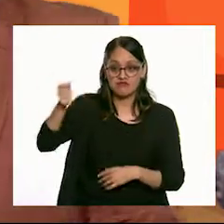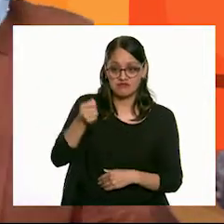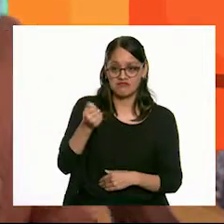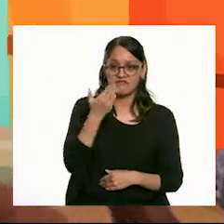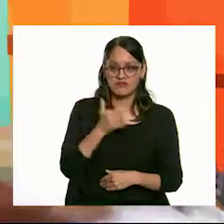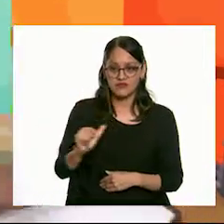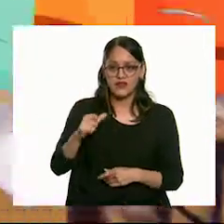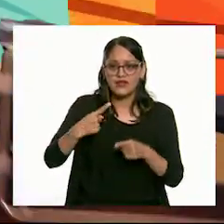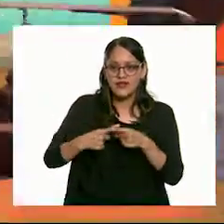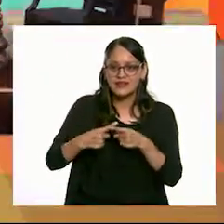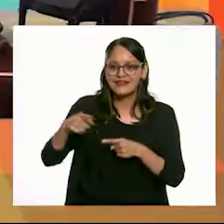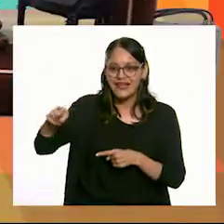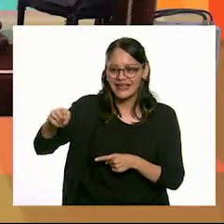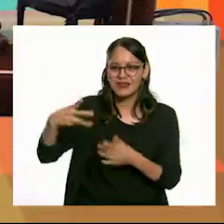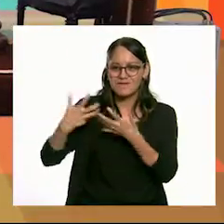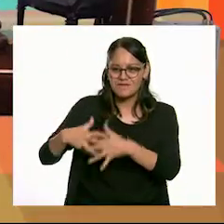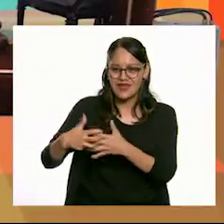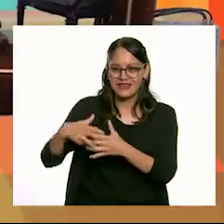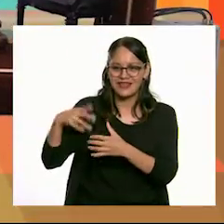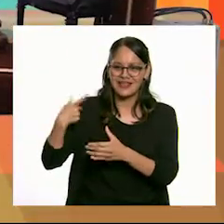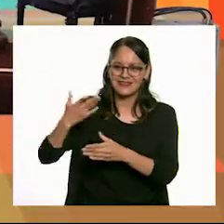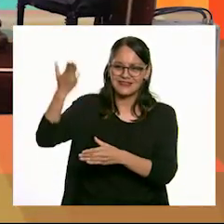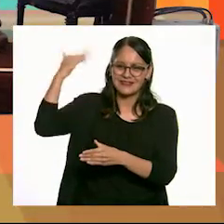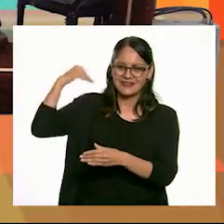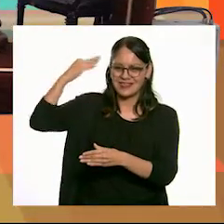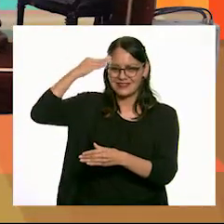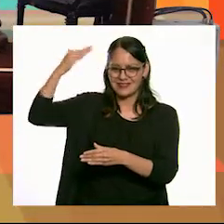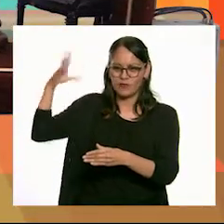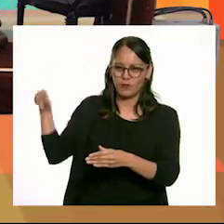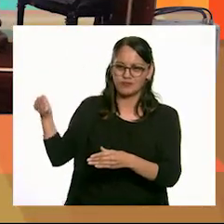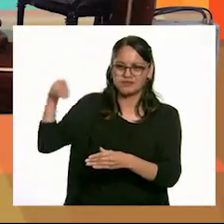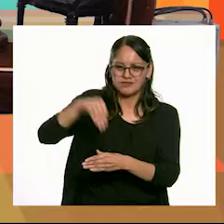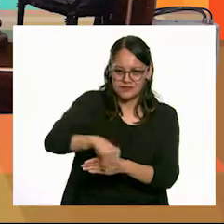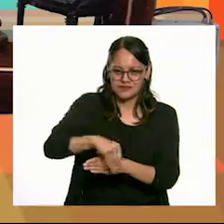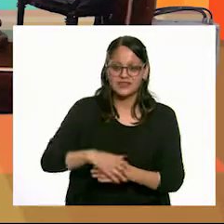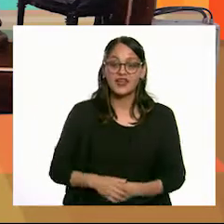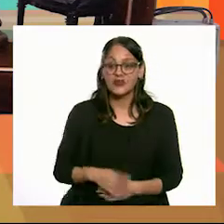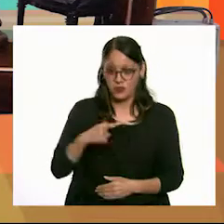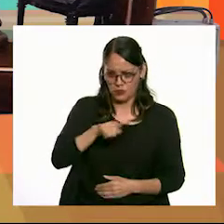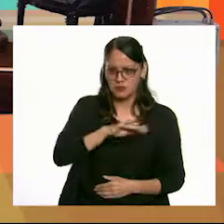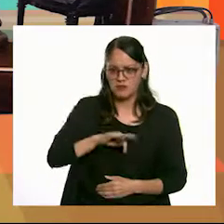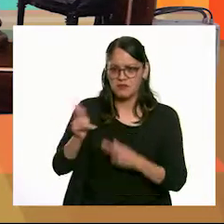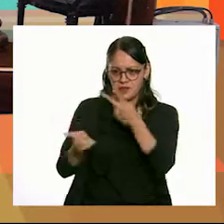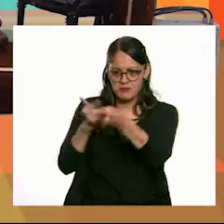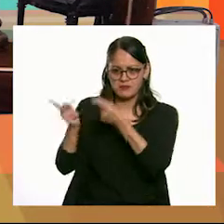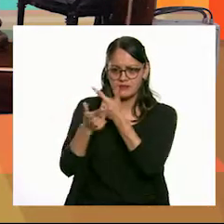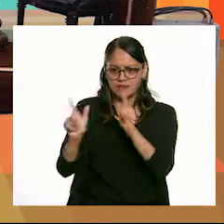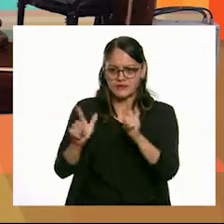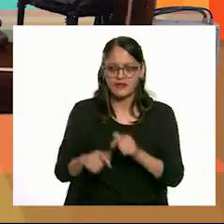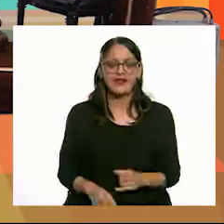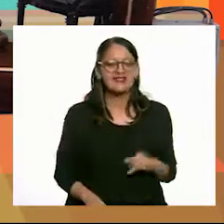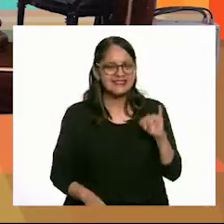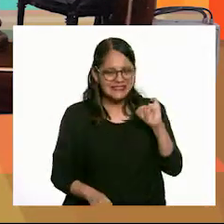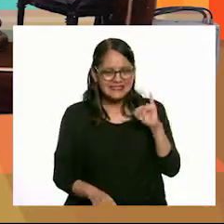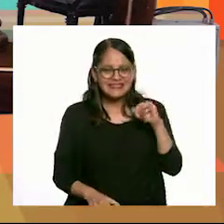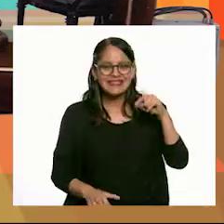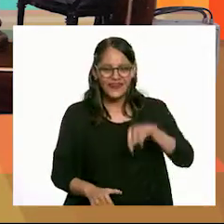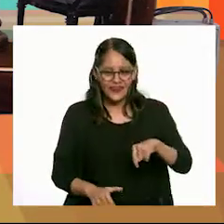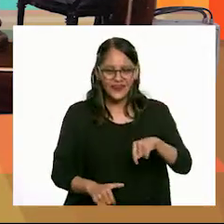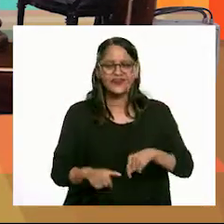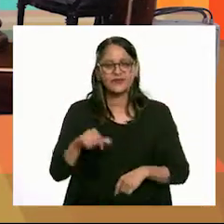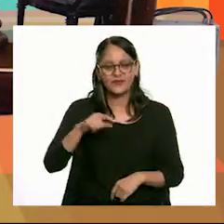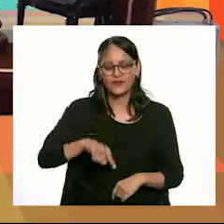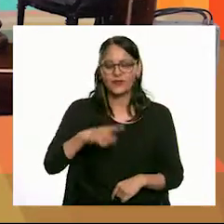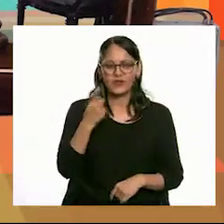con nuestra máquina del tiempo. Para que les preguntes lo que quieras. Así es, mi querido David. El día de hoy tenemos un gran